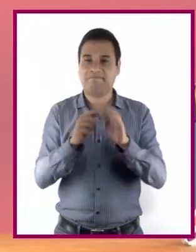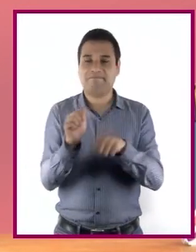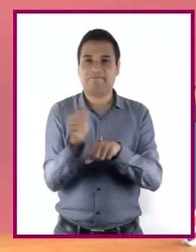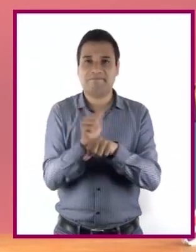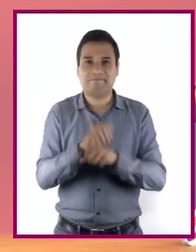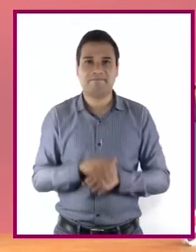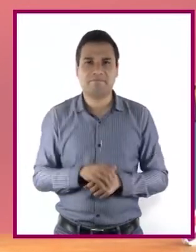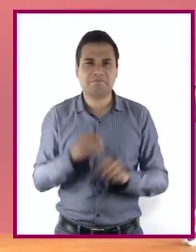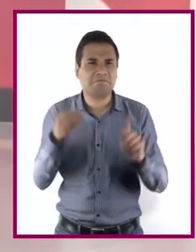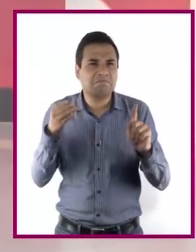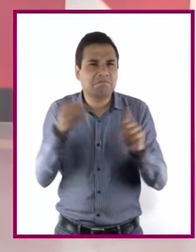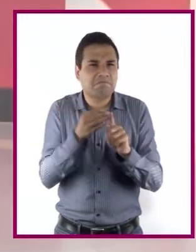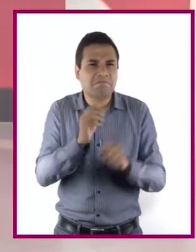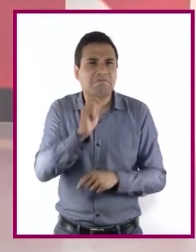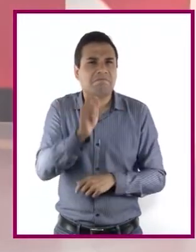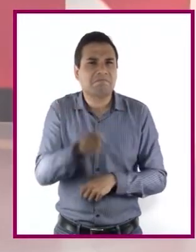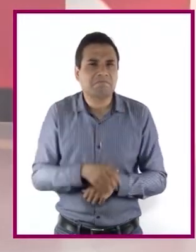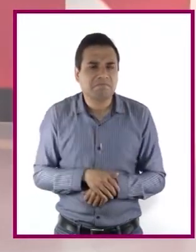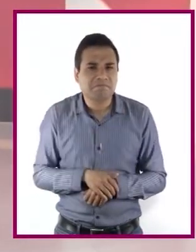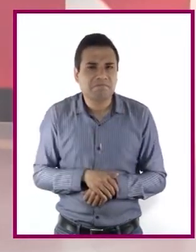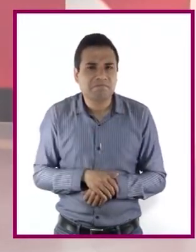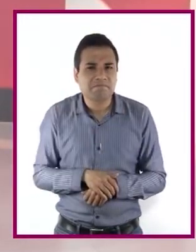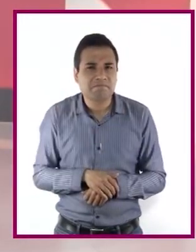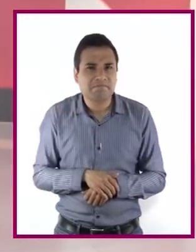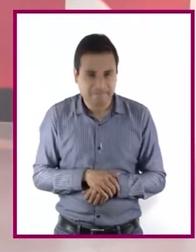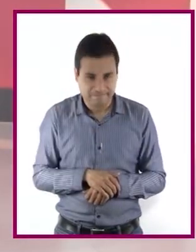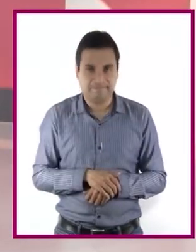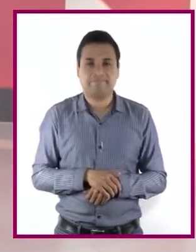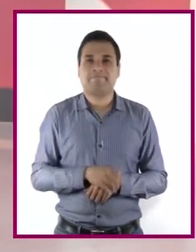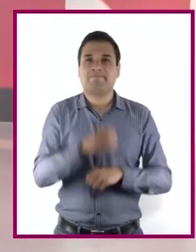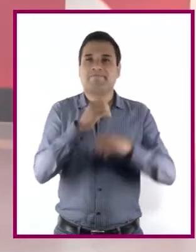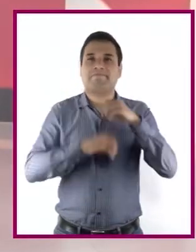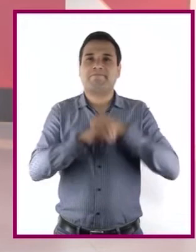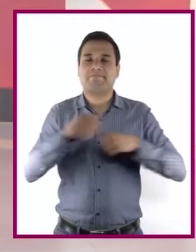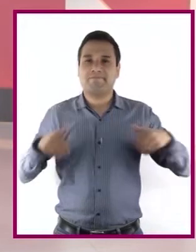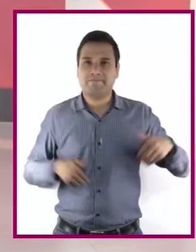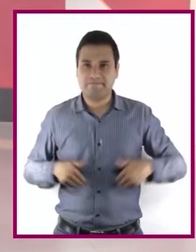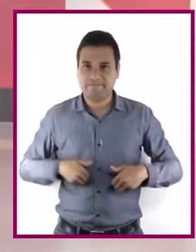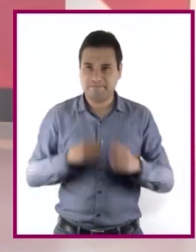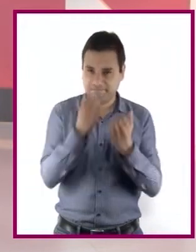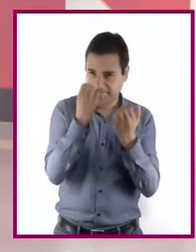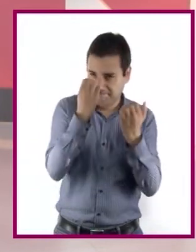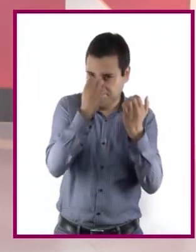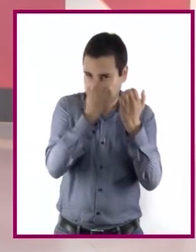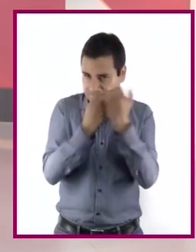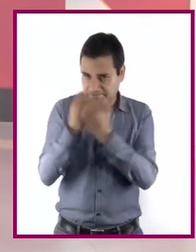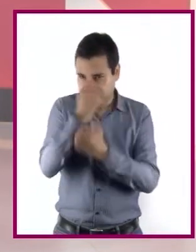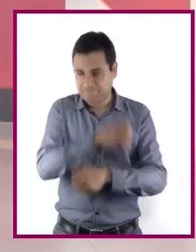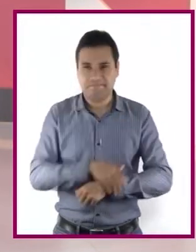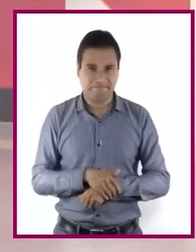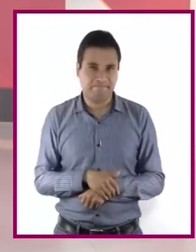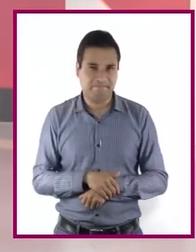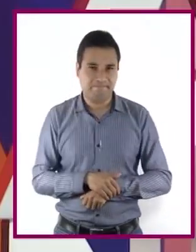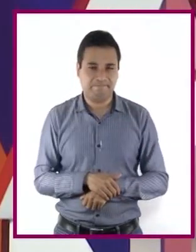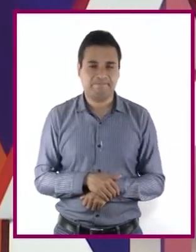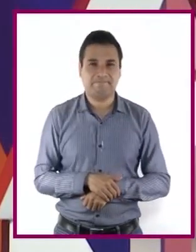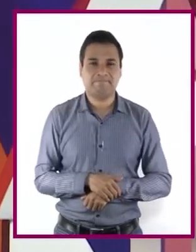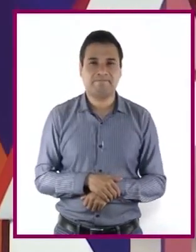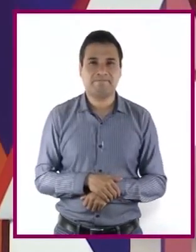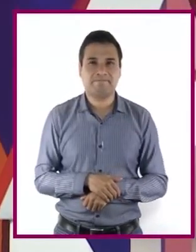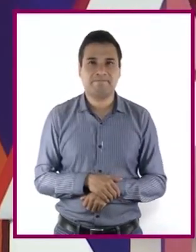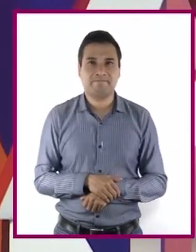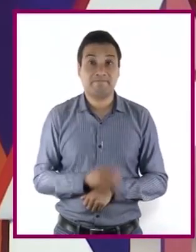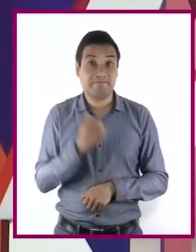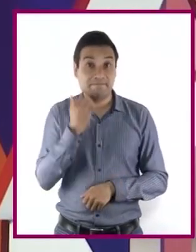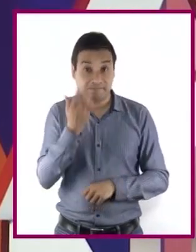nuestro propósito: evaluar la representación escénica de una obra de teatro adaptada de un texto narrativo. Si